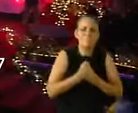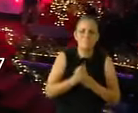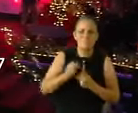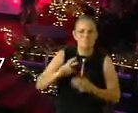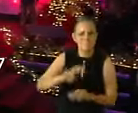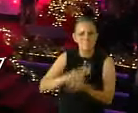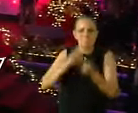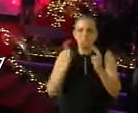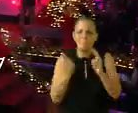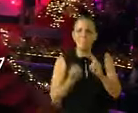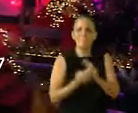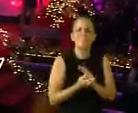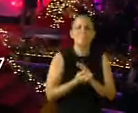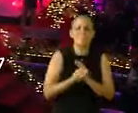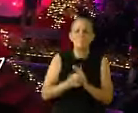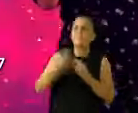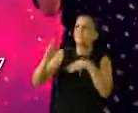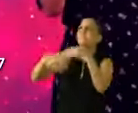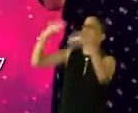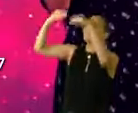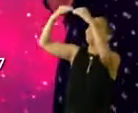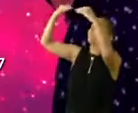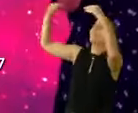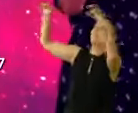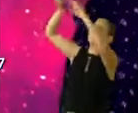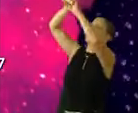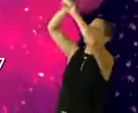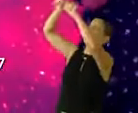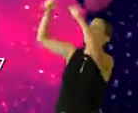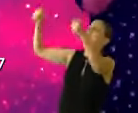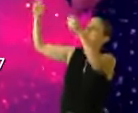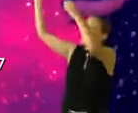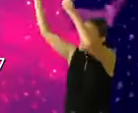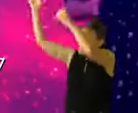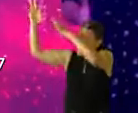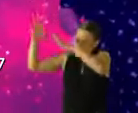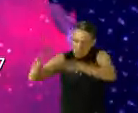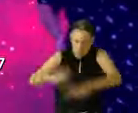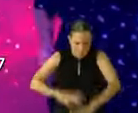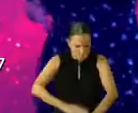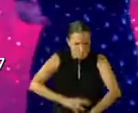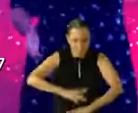revolución. Que el cielo se parta en dos,